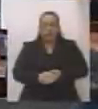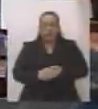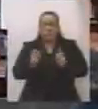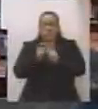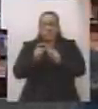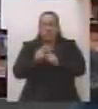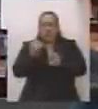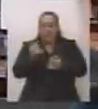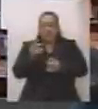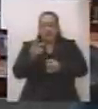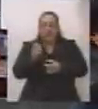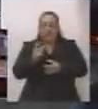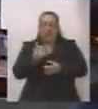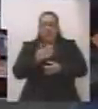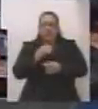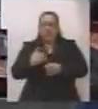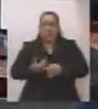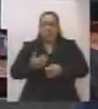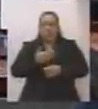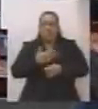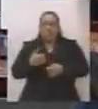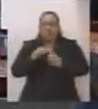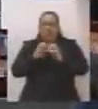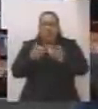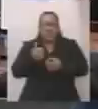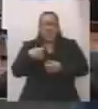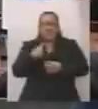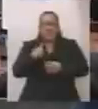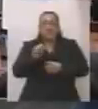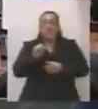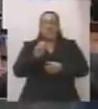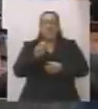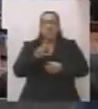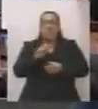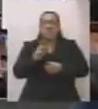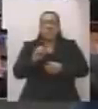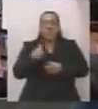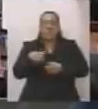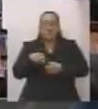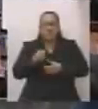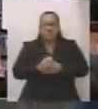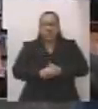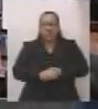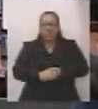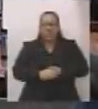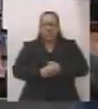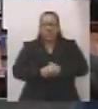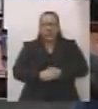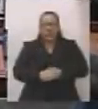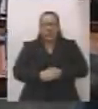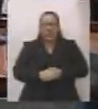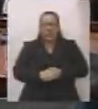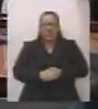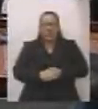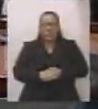palabras de la señora Presidenta del Congreso de la República, congresista Ana María